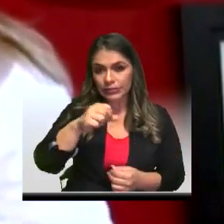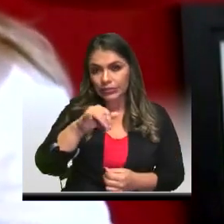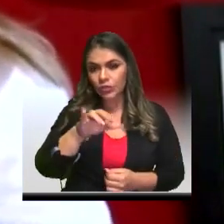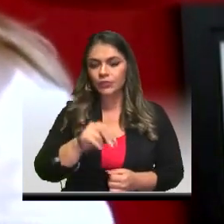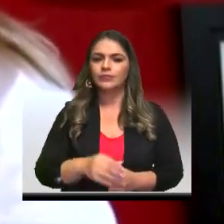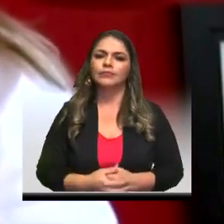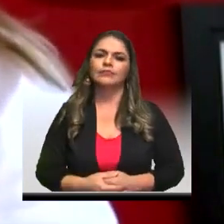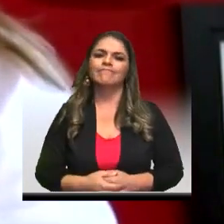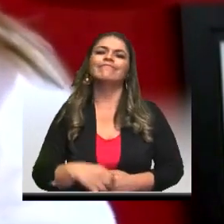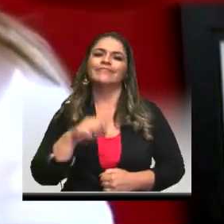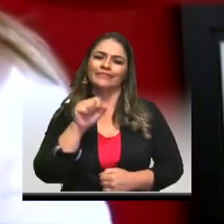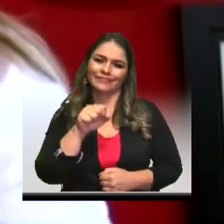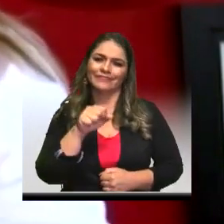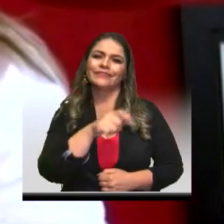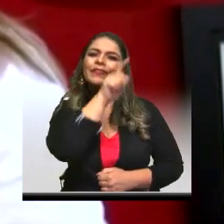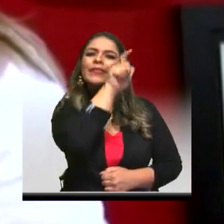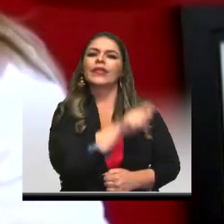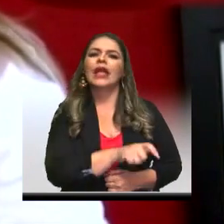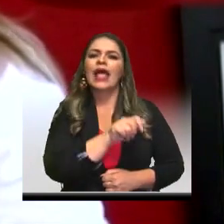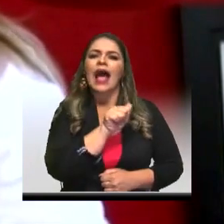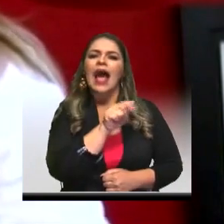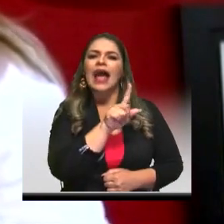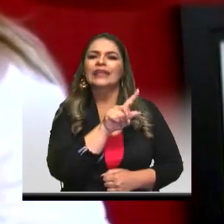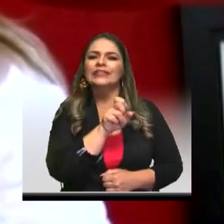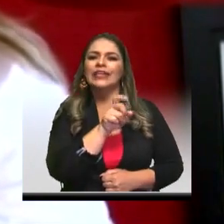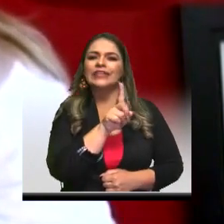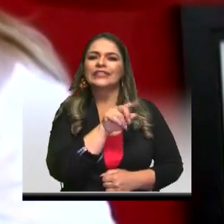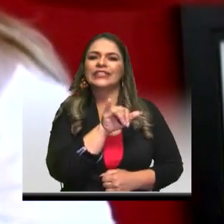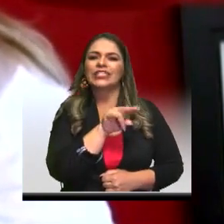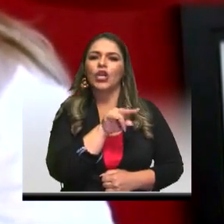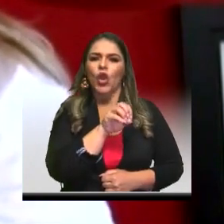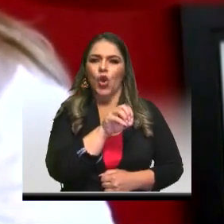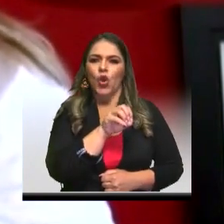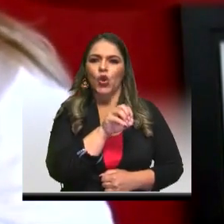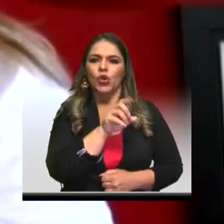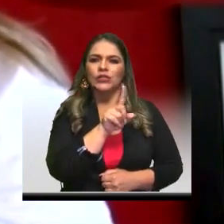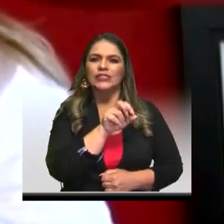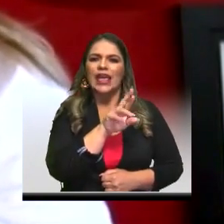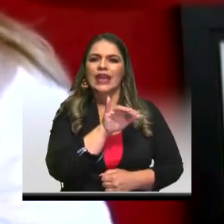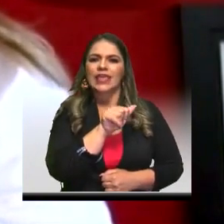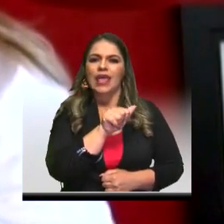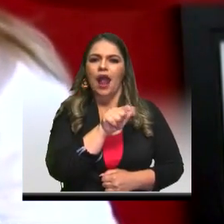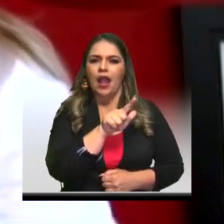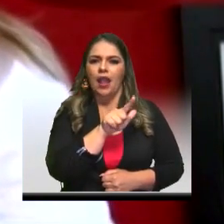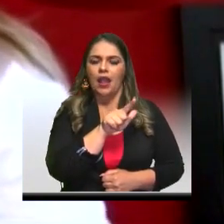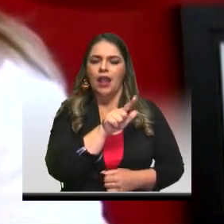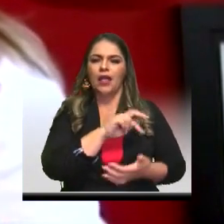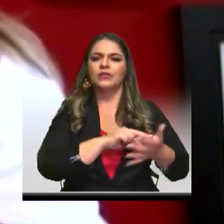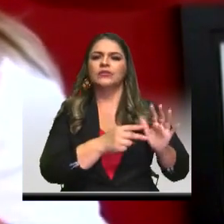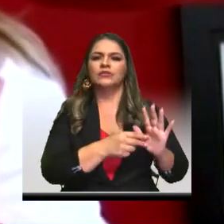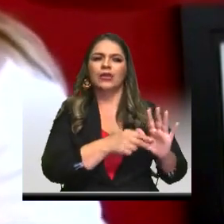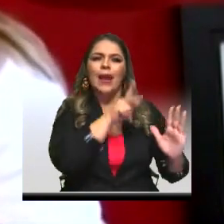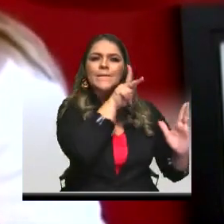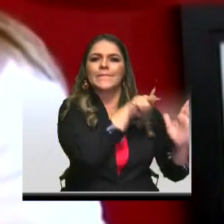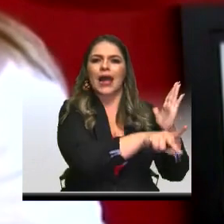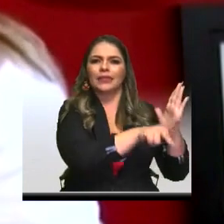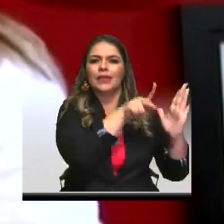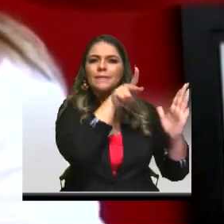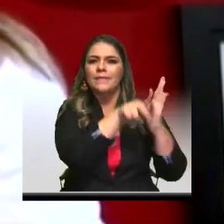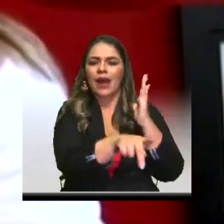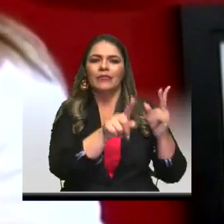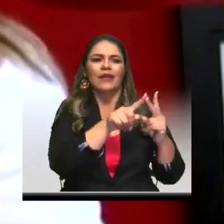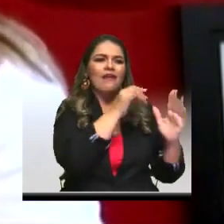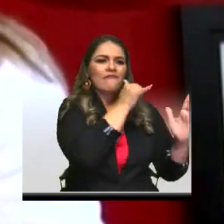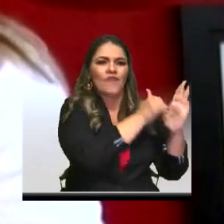justamente por definición, es una persona que comete tres o más actos, ya sea de canibalismo,